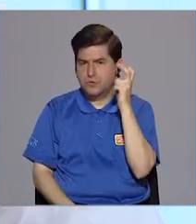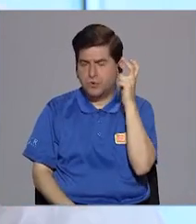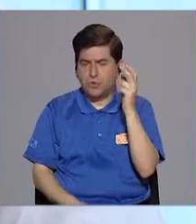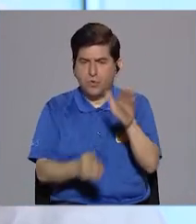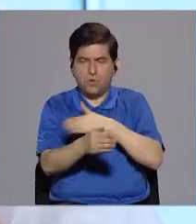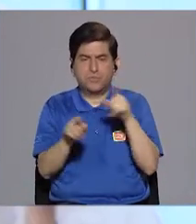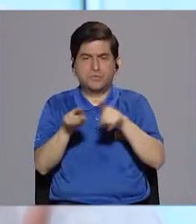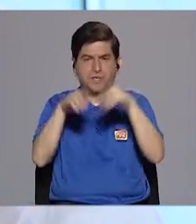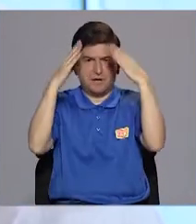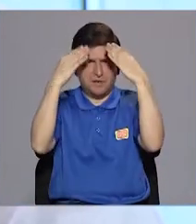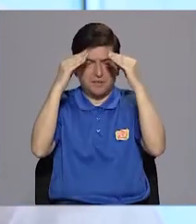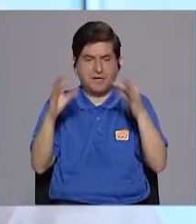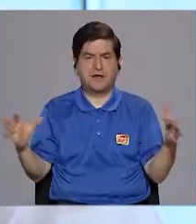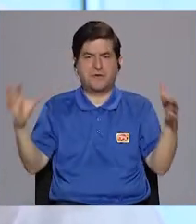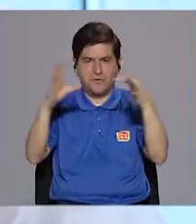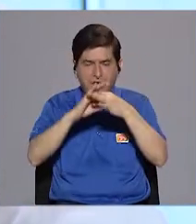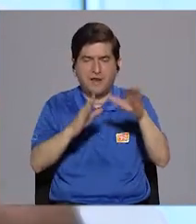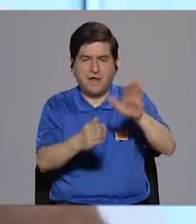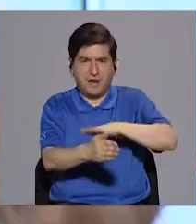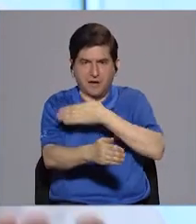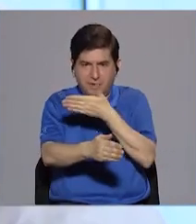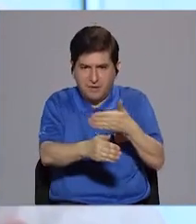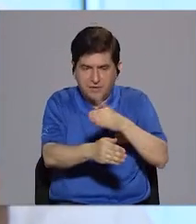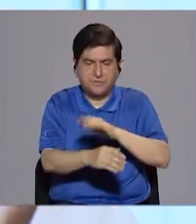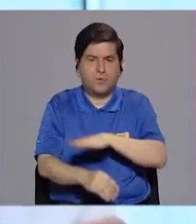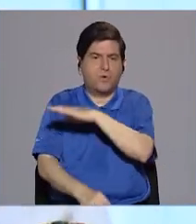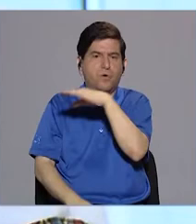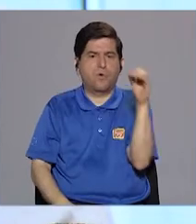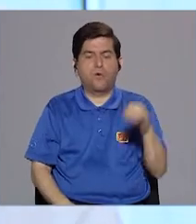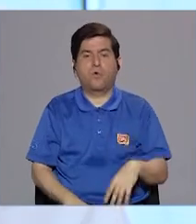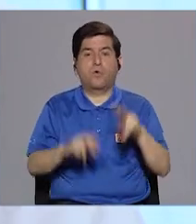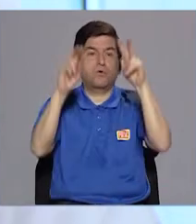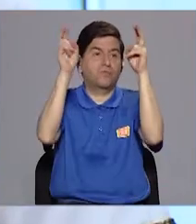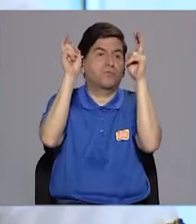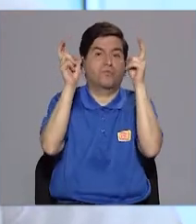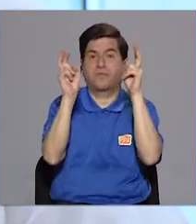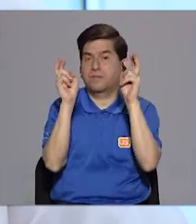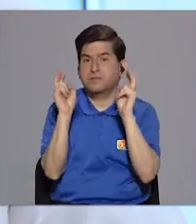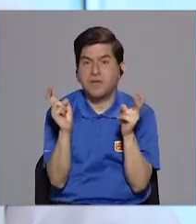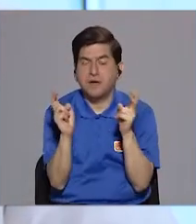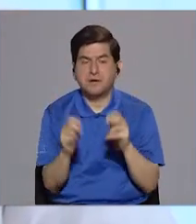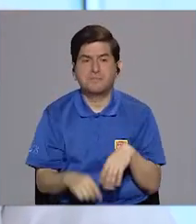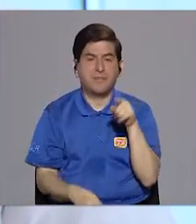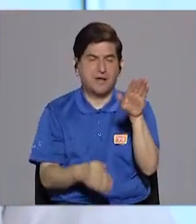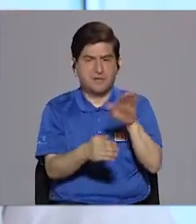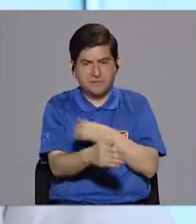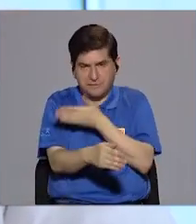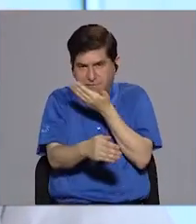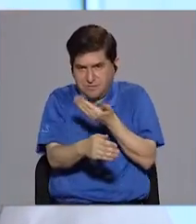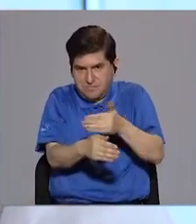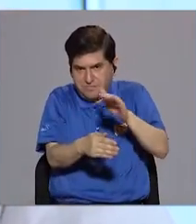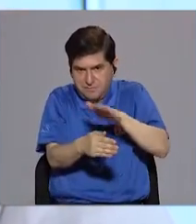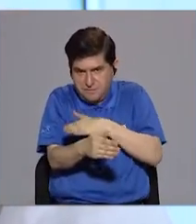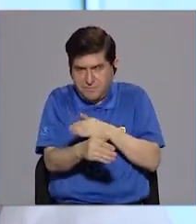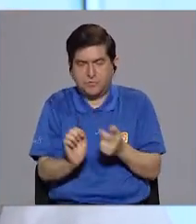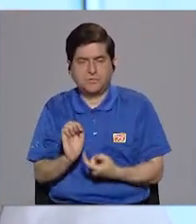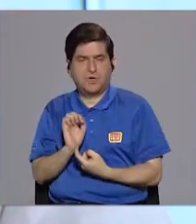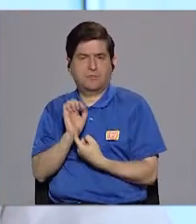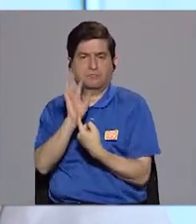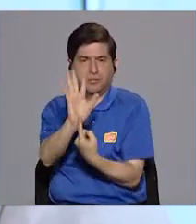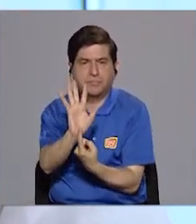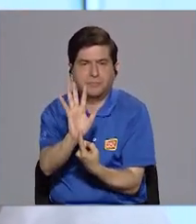recibe información acerca de la música o acerca de la temática que esa música expresa,